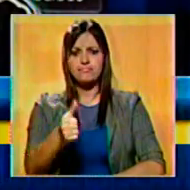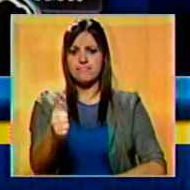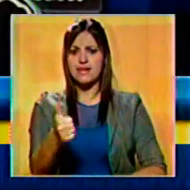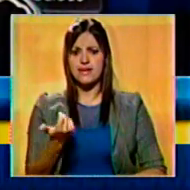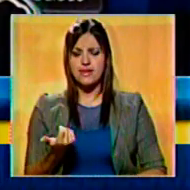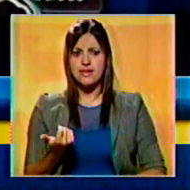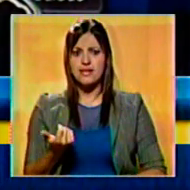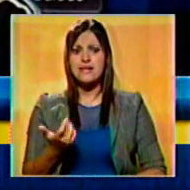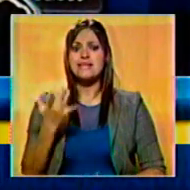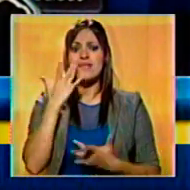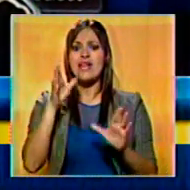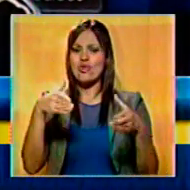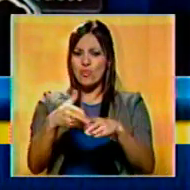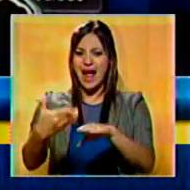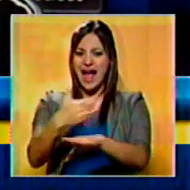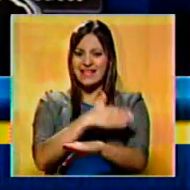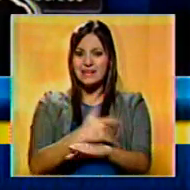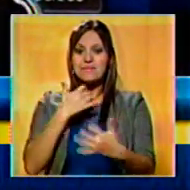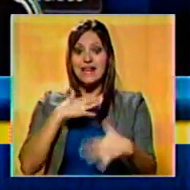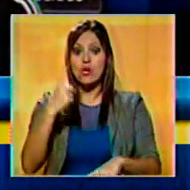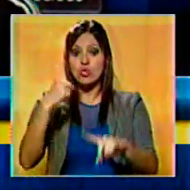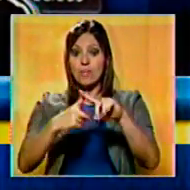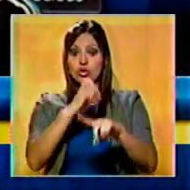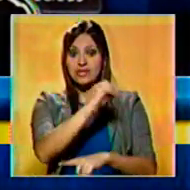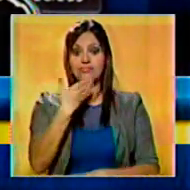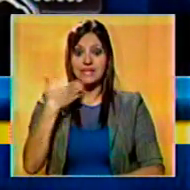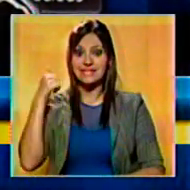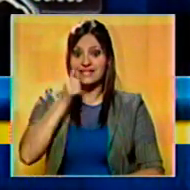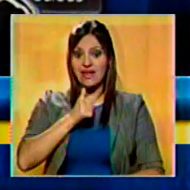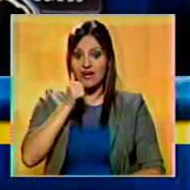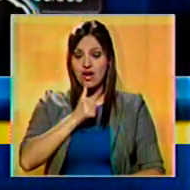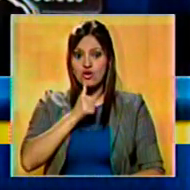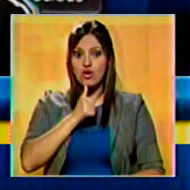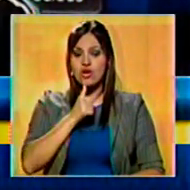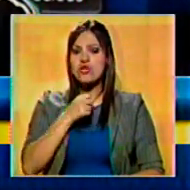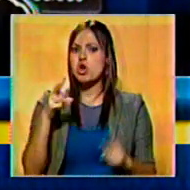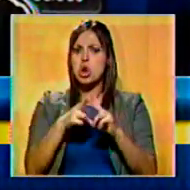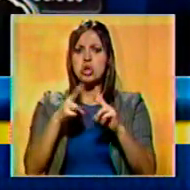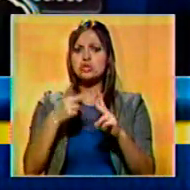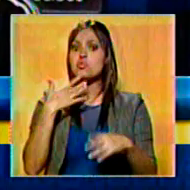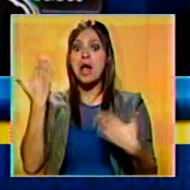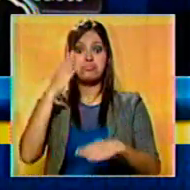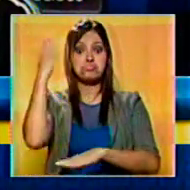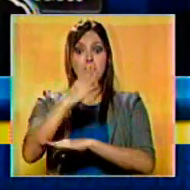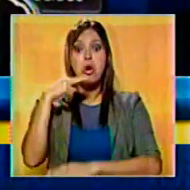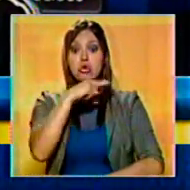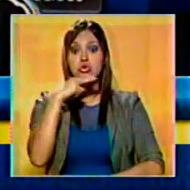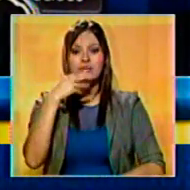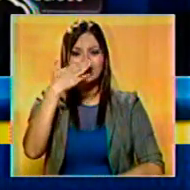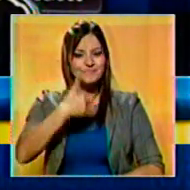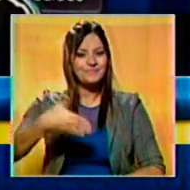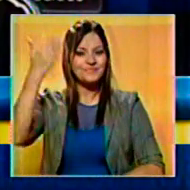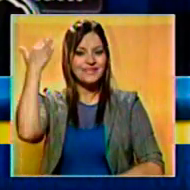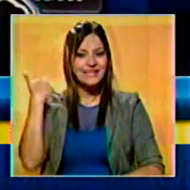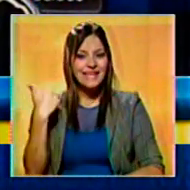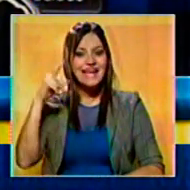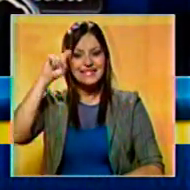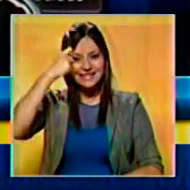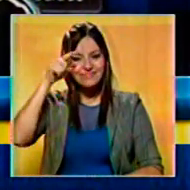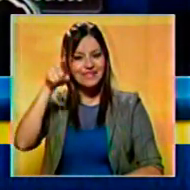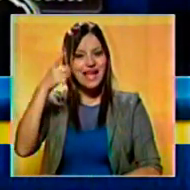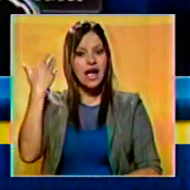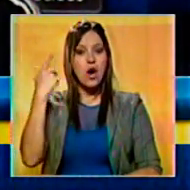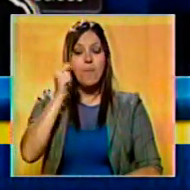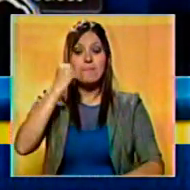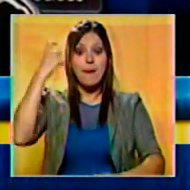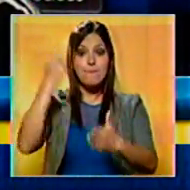juego cuando el Chelsea perdió ante el Aston Villa 1-0 el pasado sábado. Si bien se desconoce cuál será la sanción, en octubre pasado, sepan ustedes que el portugués fue